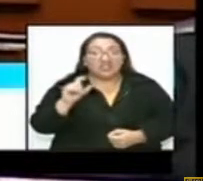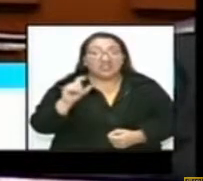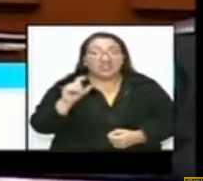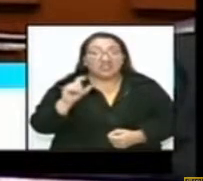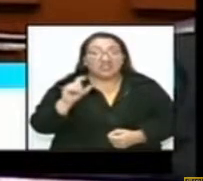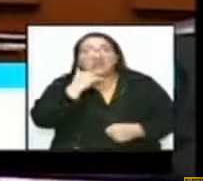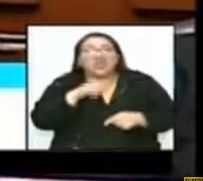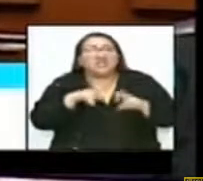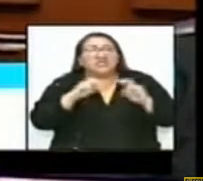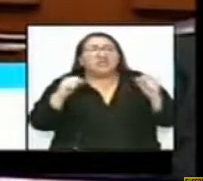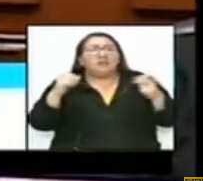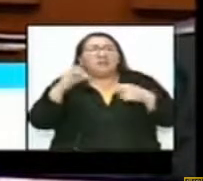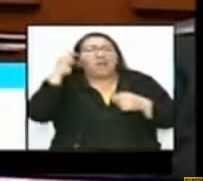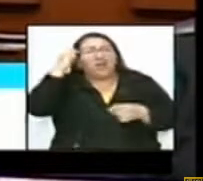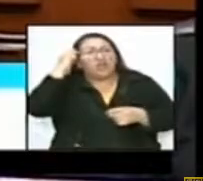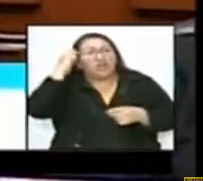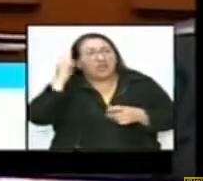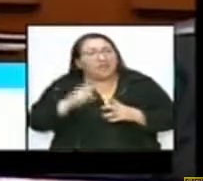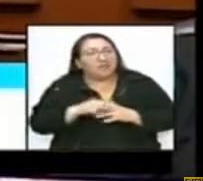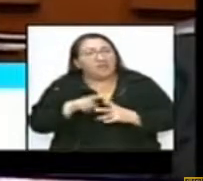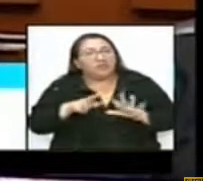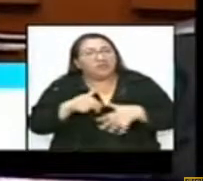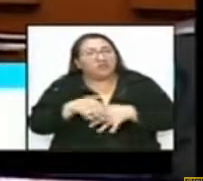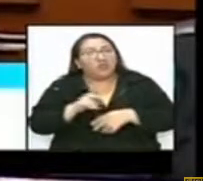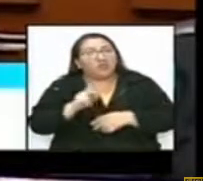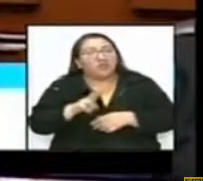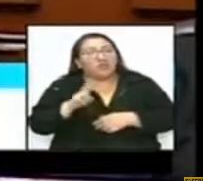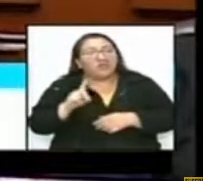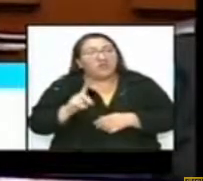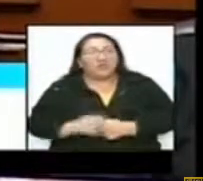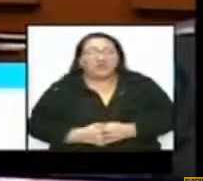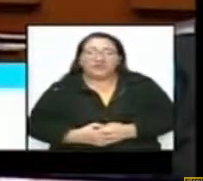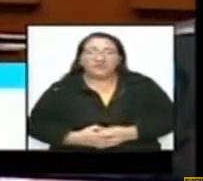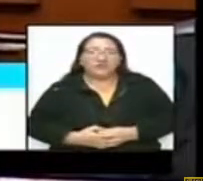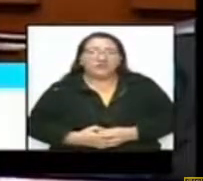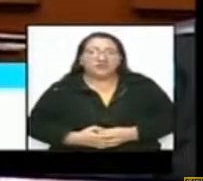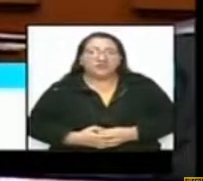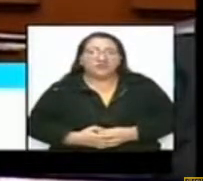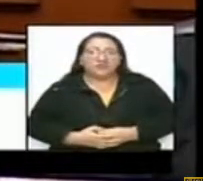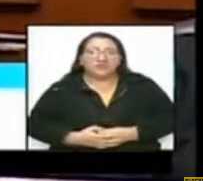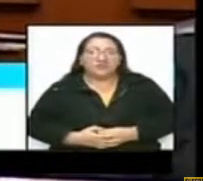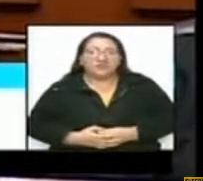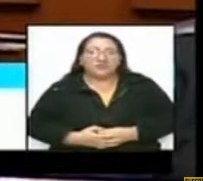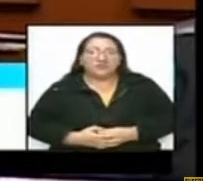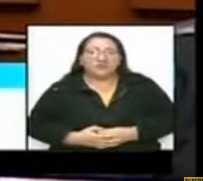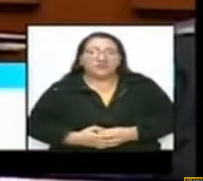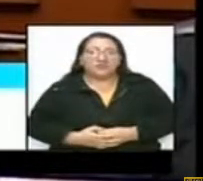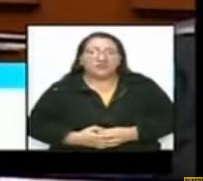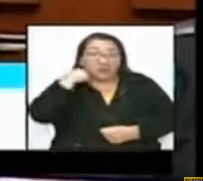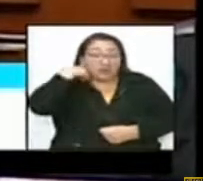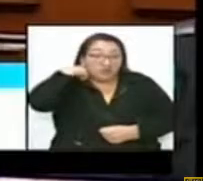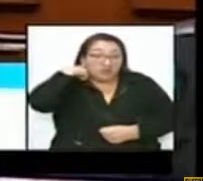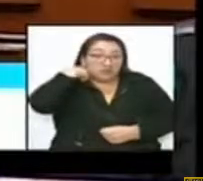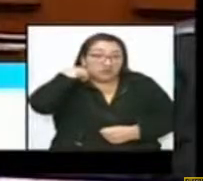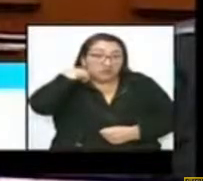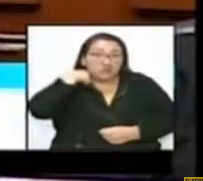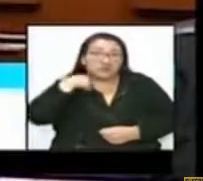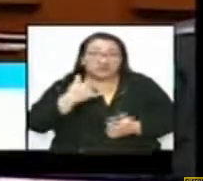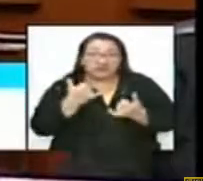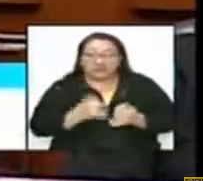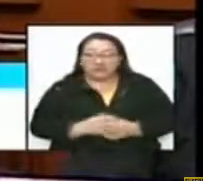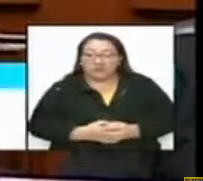con el sistema político a partir del 28 de julio del año 21 o sea este gobierno de aquí hoy día